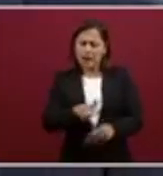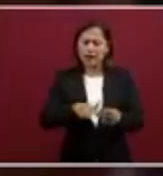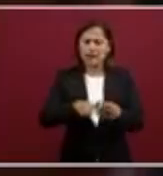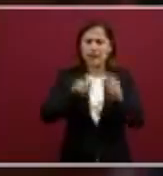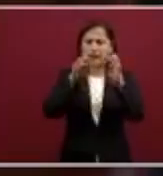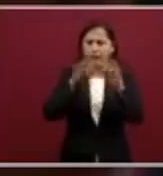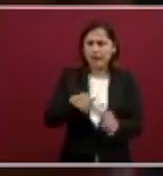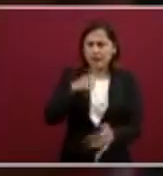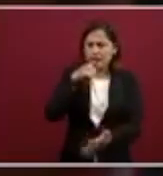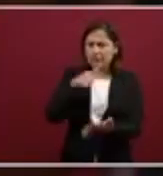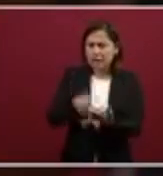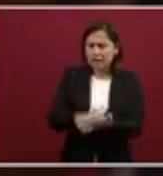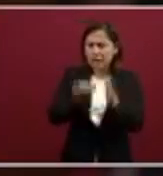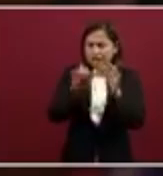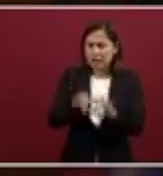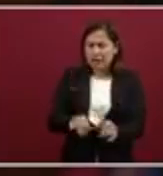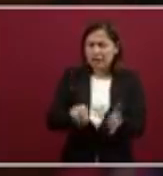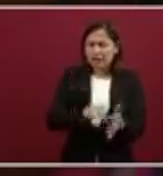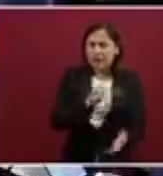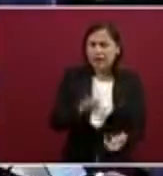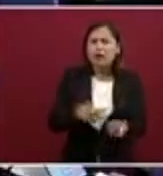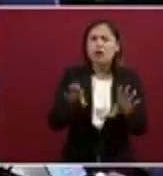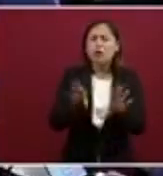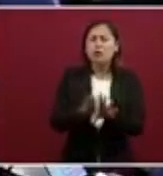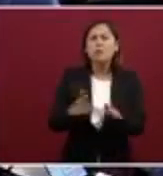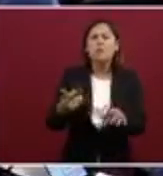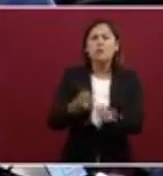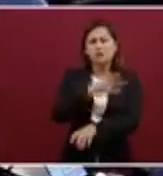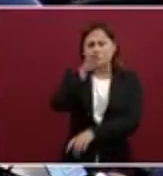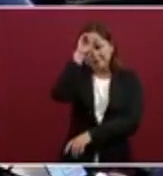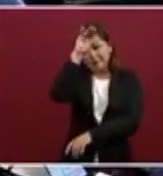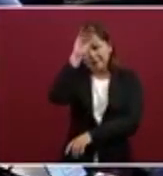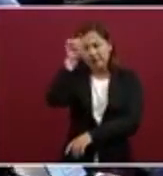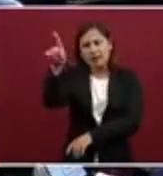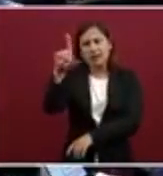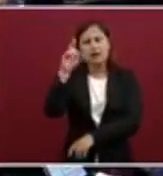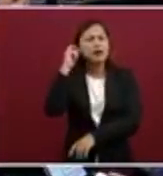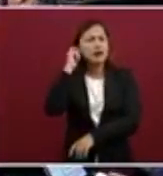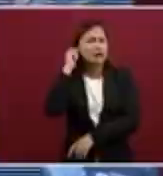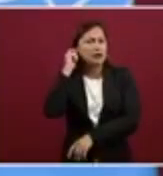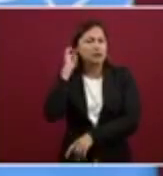Baja California Sur y específicamente en Los Cabos. Bueno, acerca de esto,